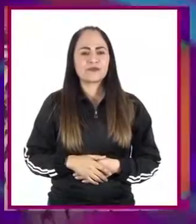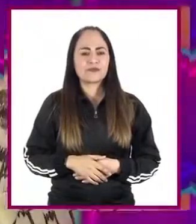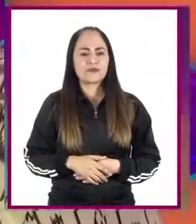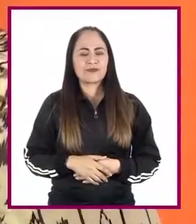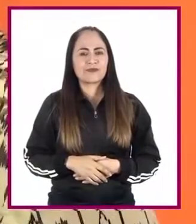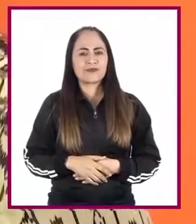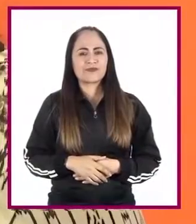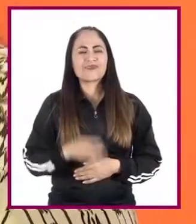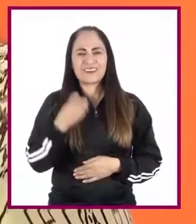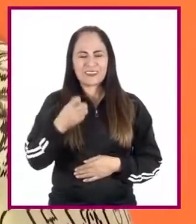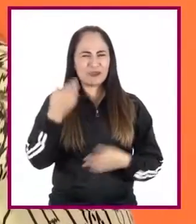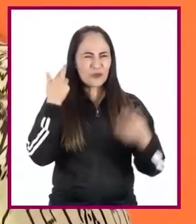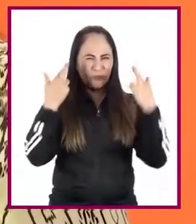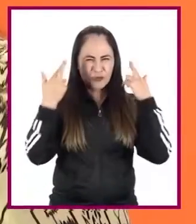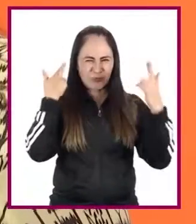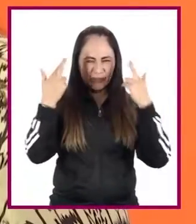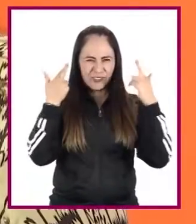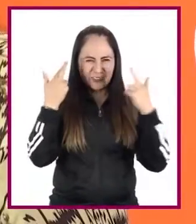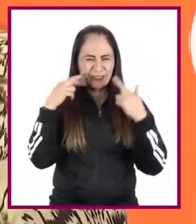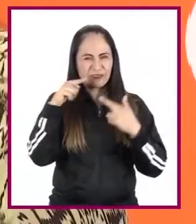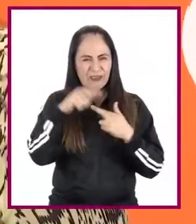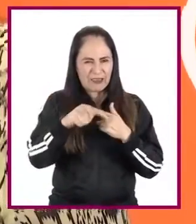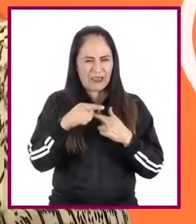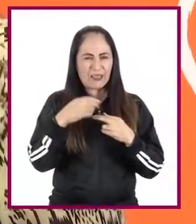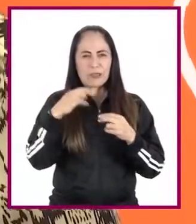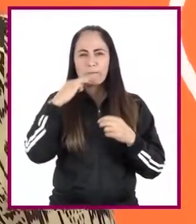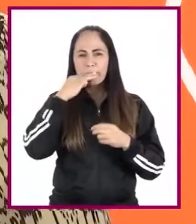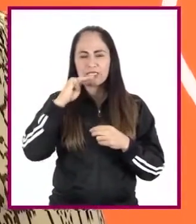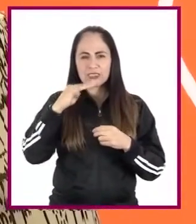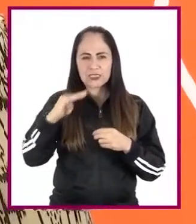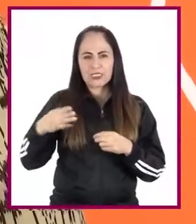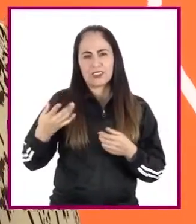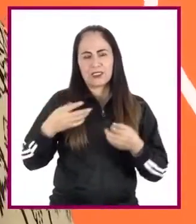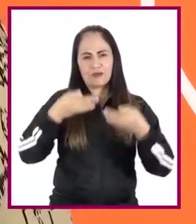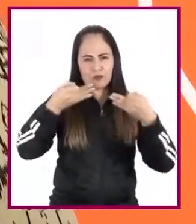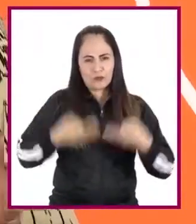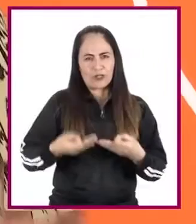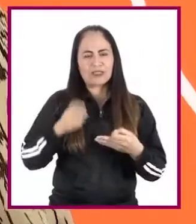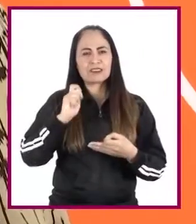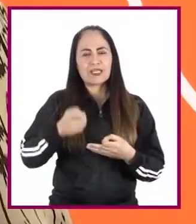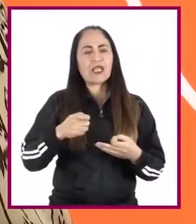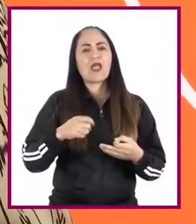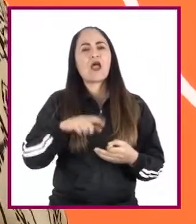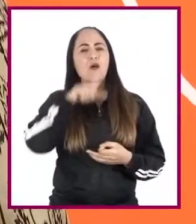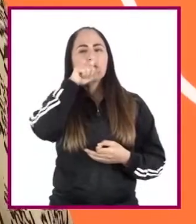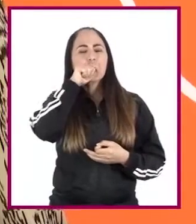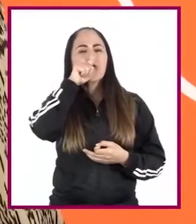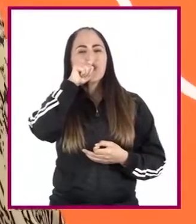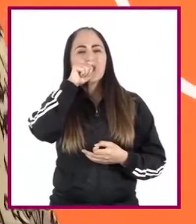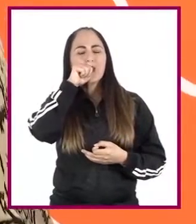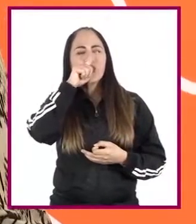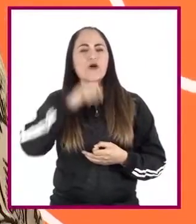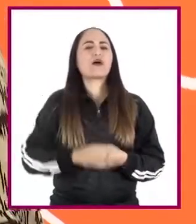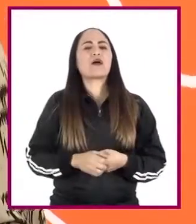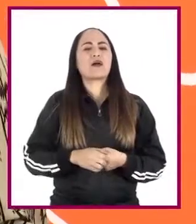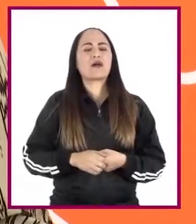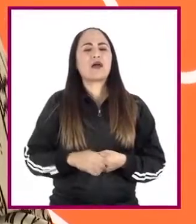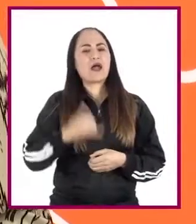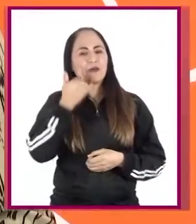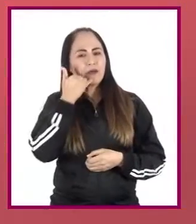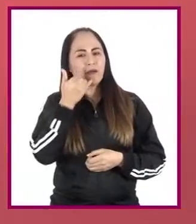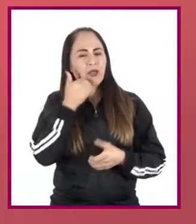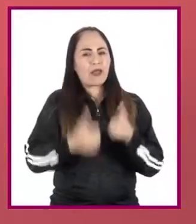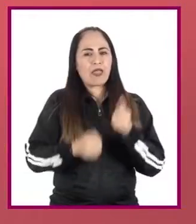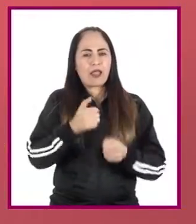La decoración sonora que percibimos en esta campaña es el canto de las aves, el timbre del teléfono y el claxon de los